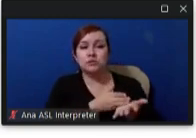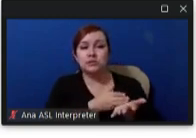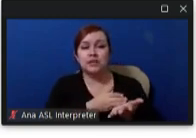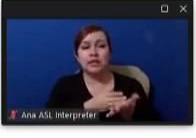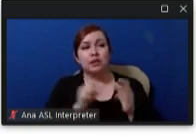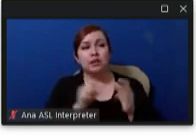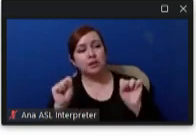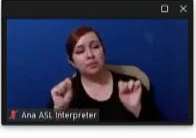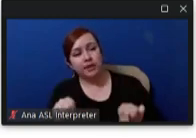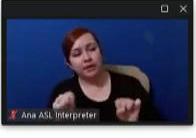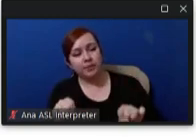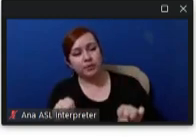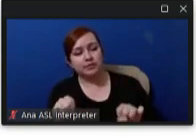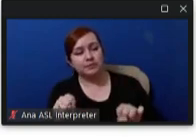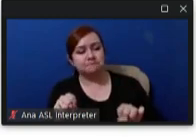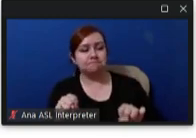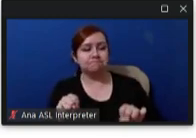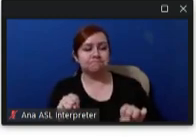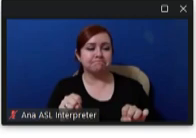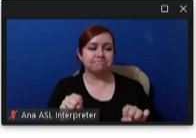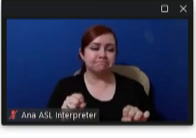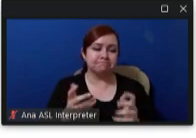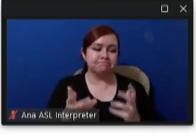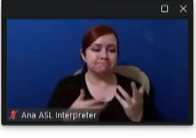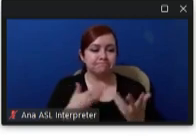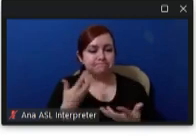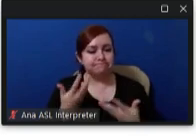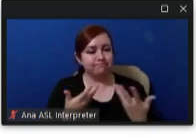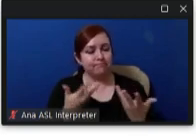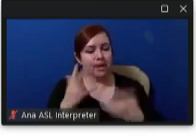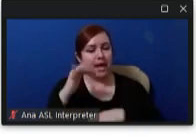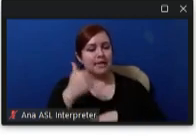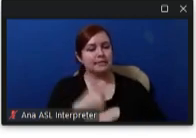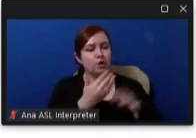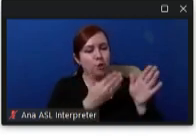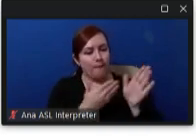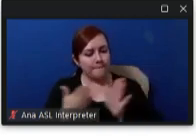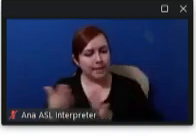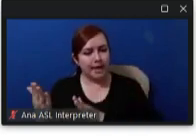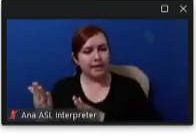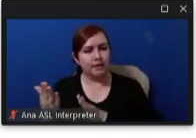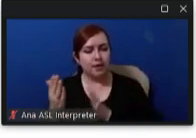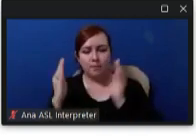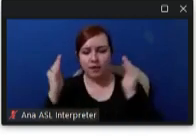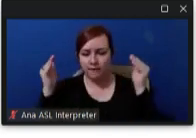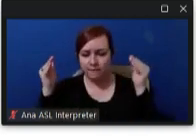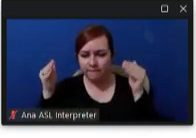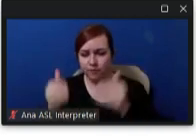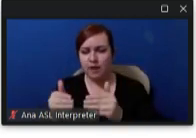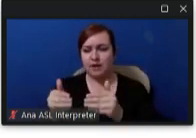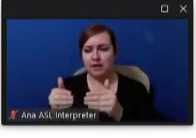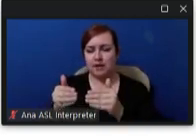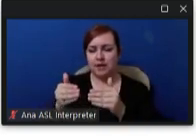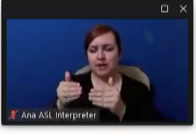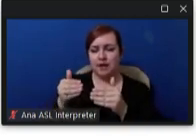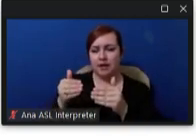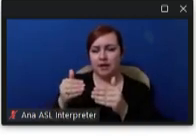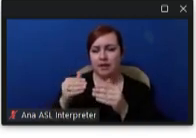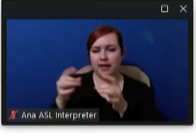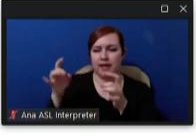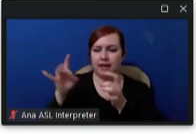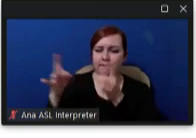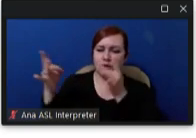se necesitaría un plan para poder atacar la causa raíz de esa violencia sexual. Y